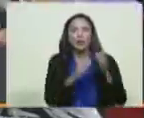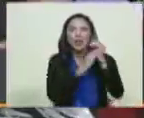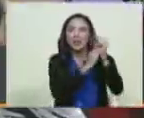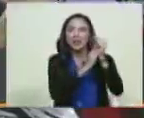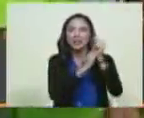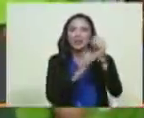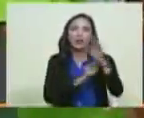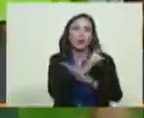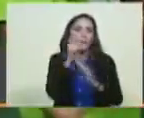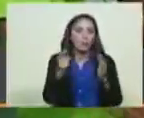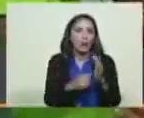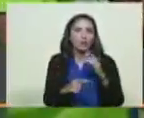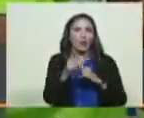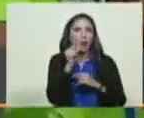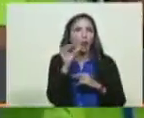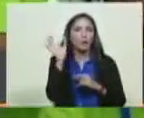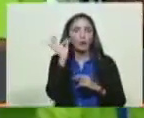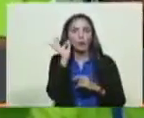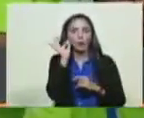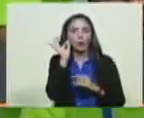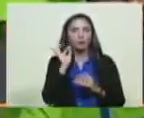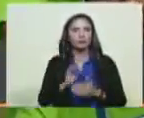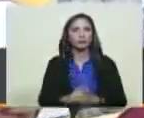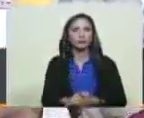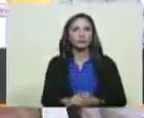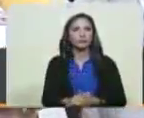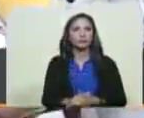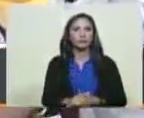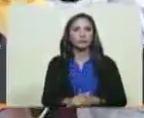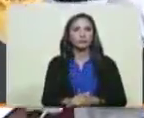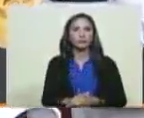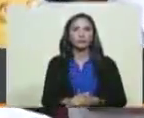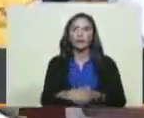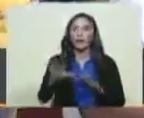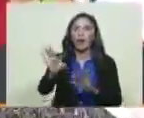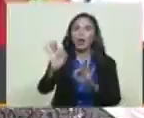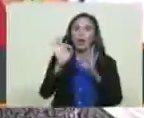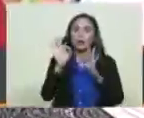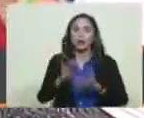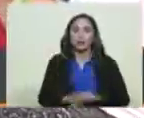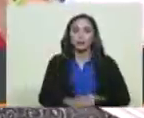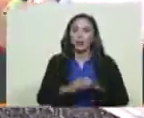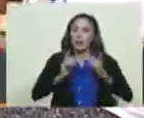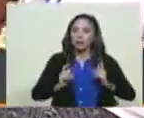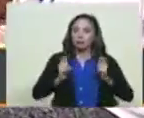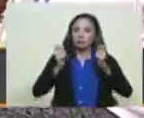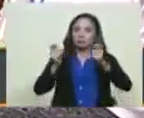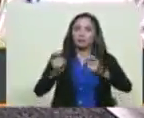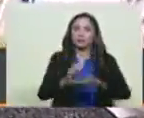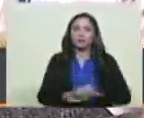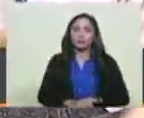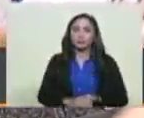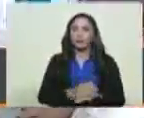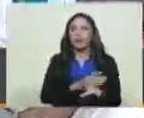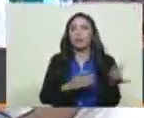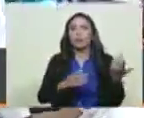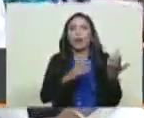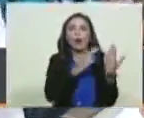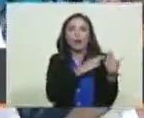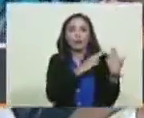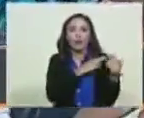o una secretaria general le demos el máximo rango a una secretaria